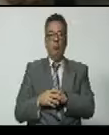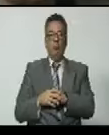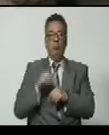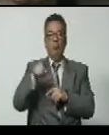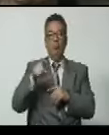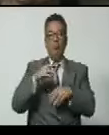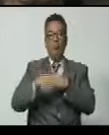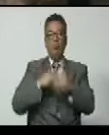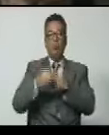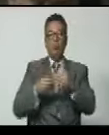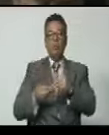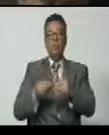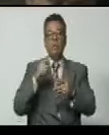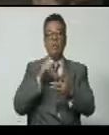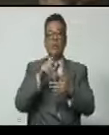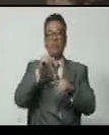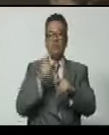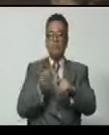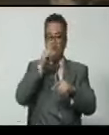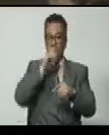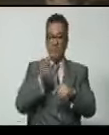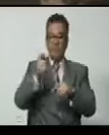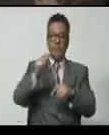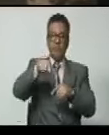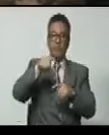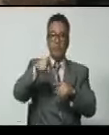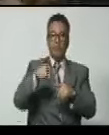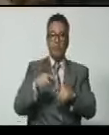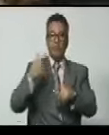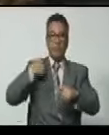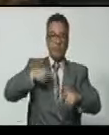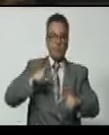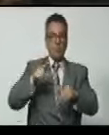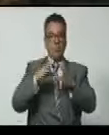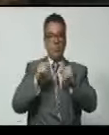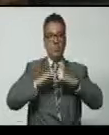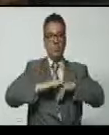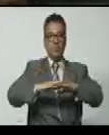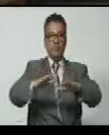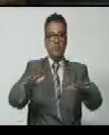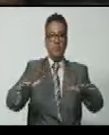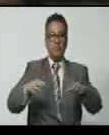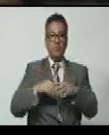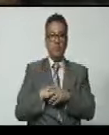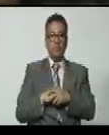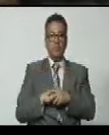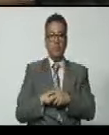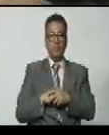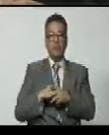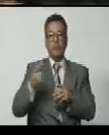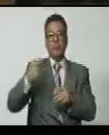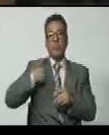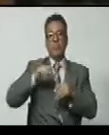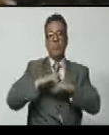Ellos lo que hacen es ratificar un año tras otro para tener todas las cartas sobre la mesa.